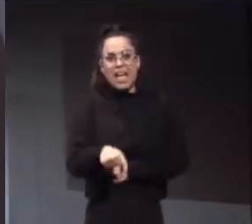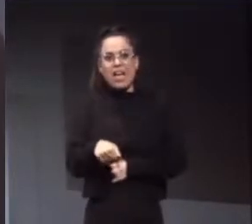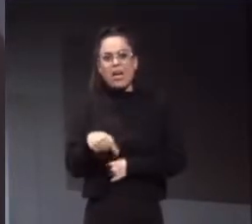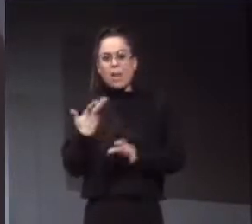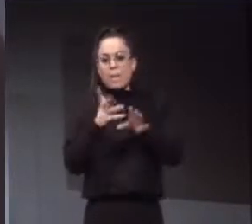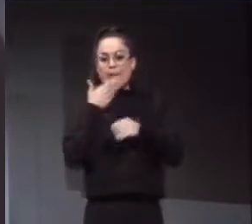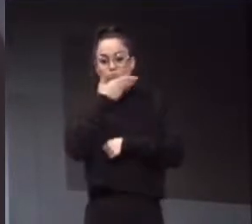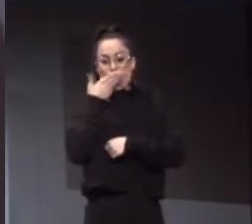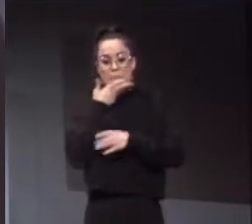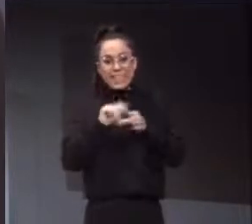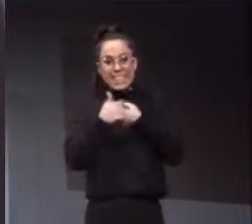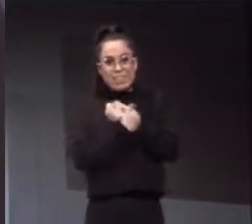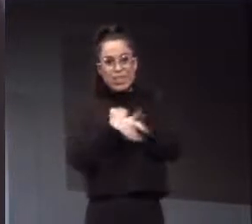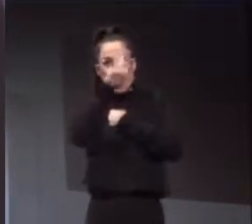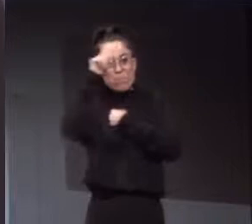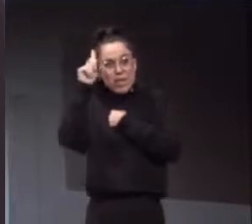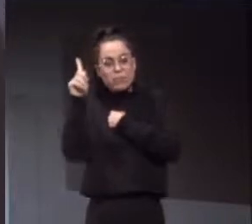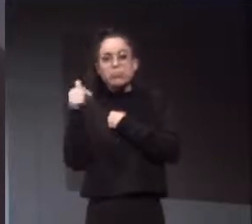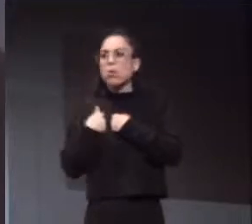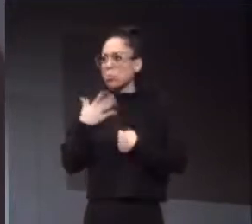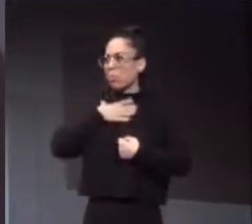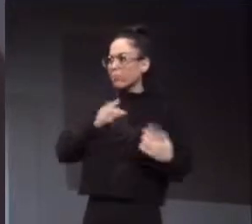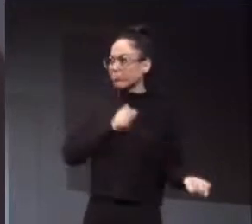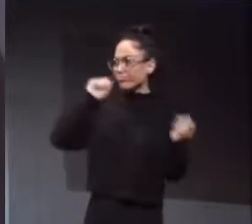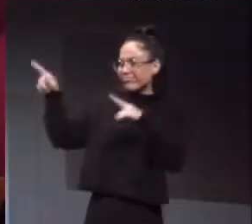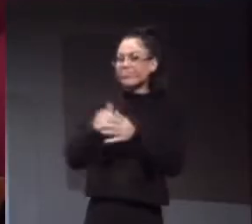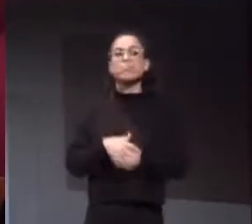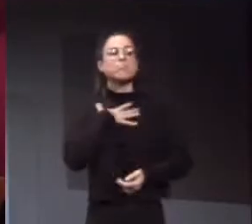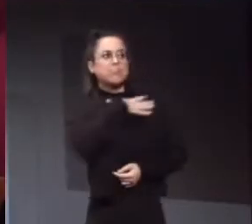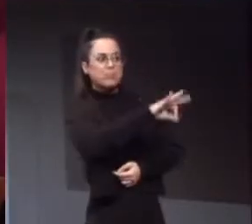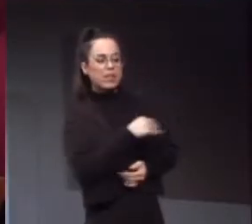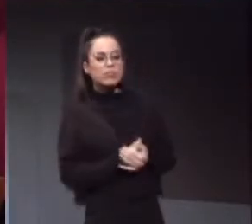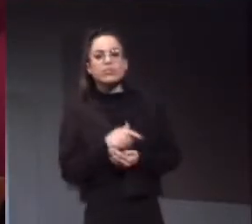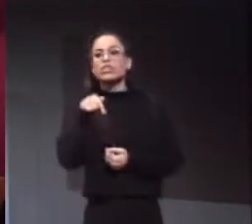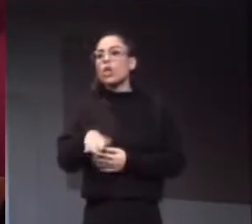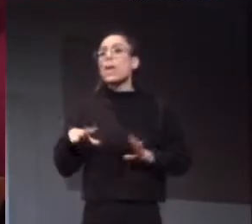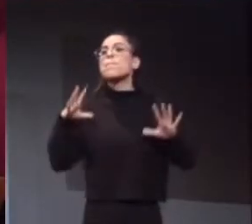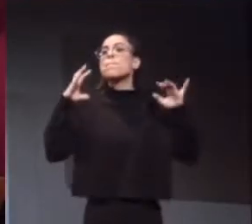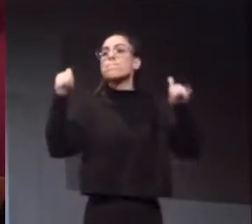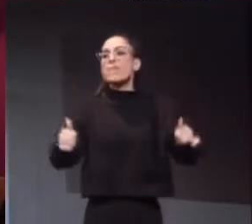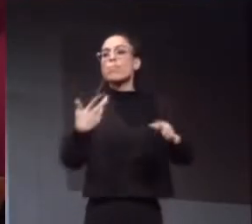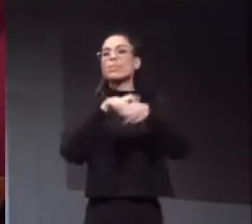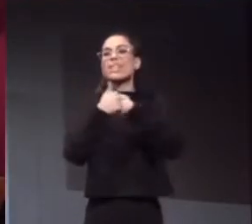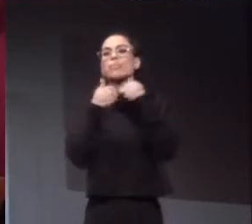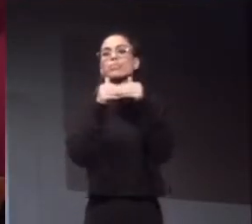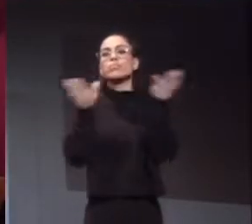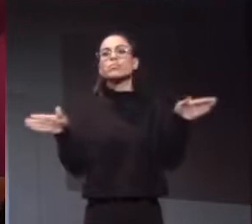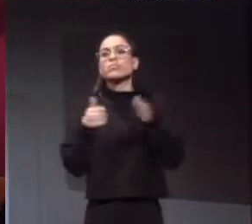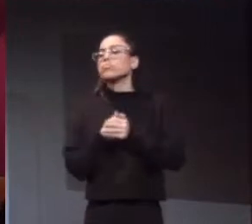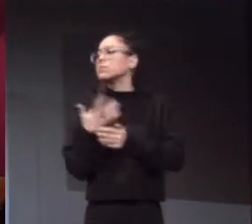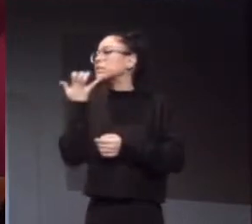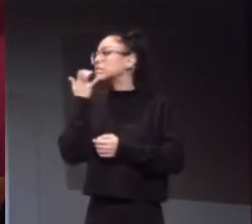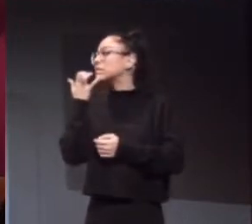es exportable en ese portal es exportable si os parece lo que hacemos es abrir ya la participación quien desee